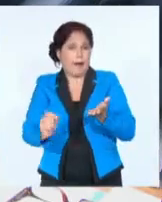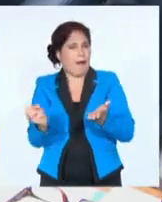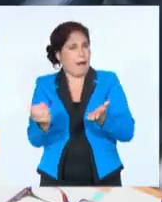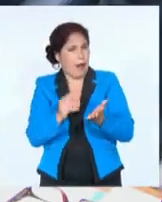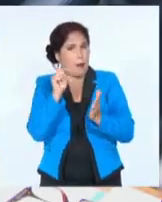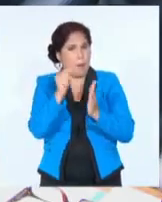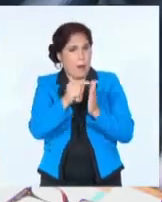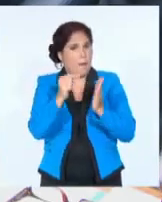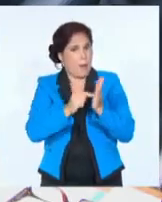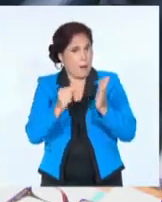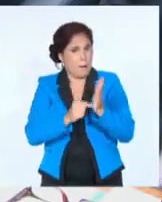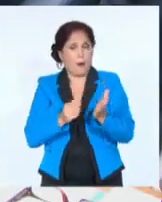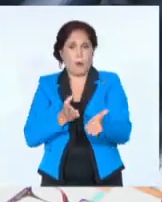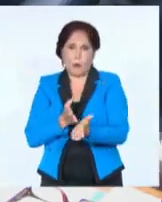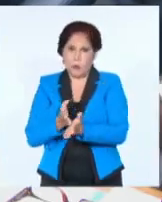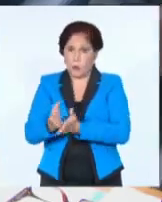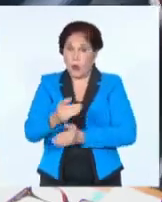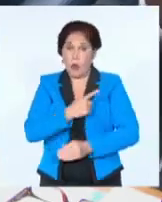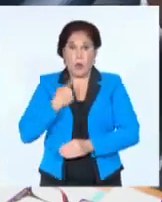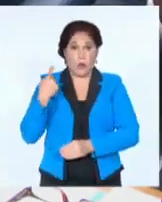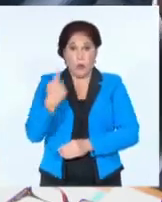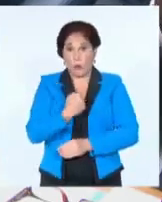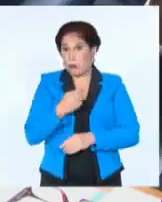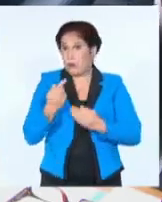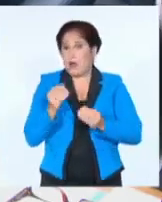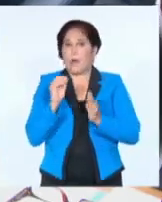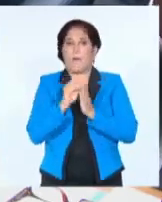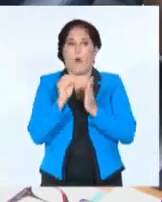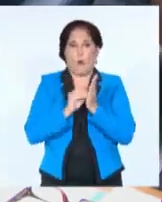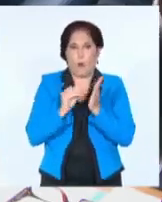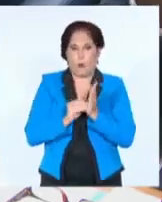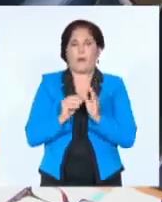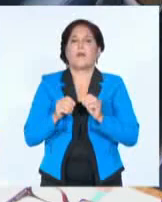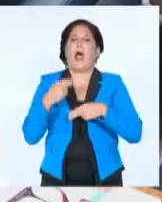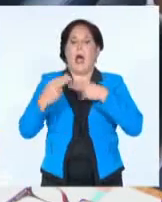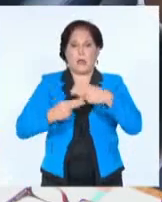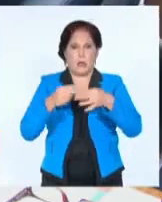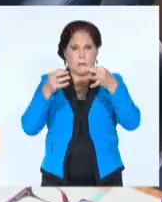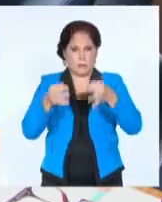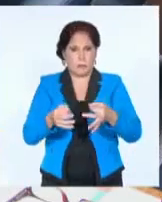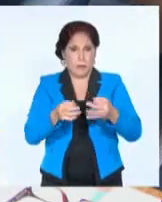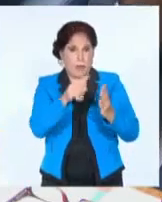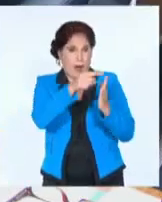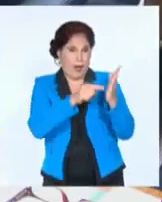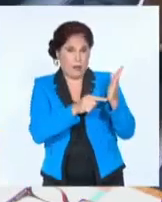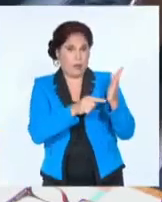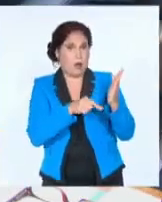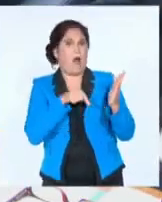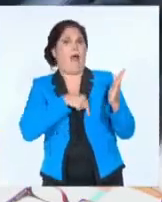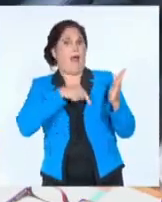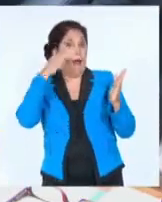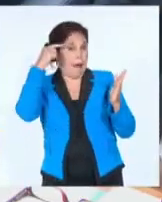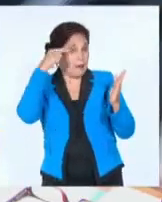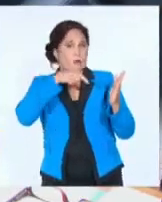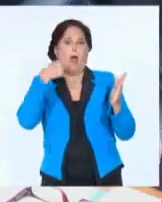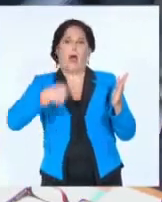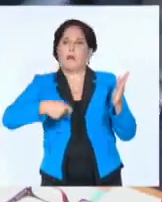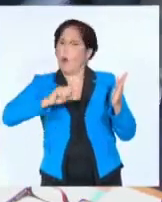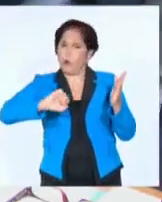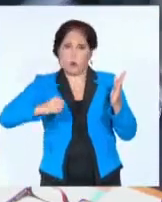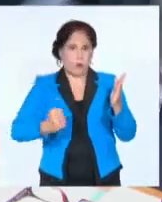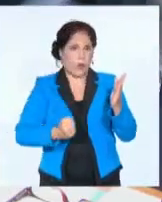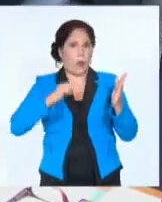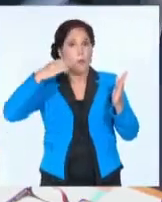seguir. A nosotros nos corresponde aplicarlas estrictamente. Es una obligación incuestionable, jurídica y